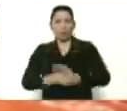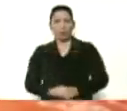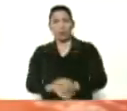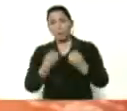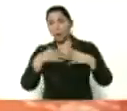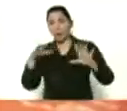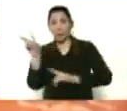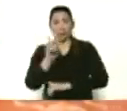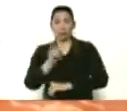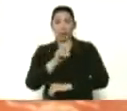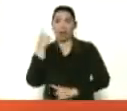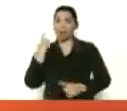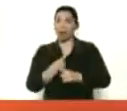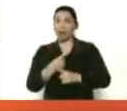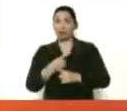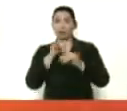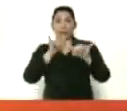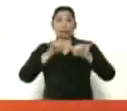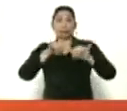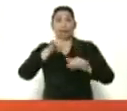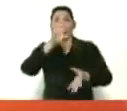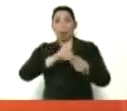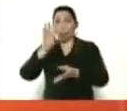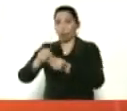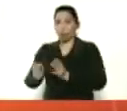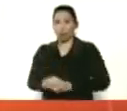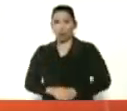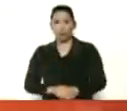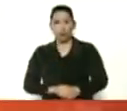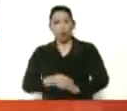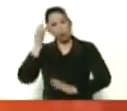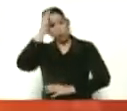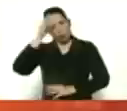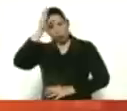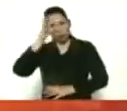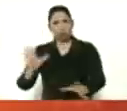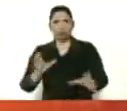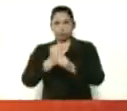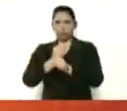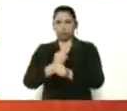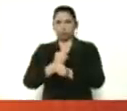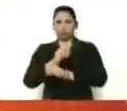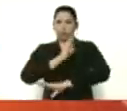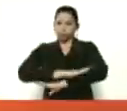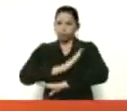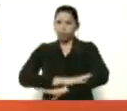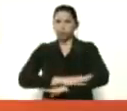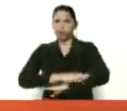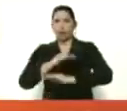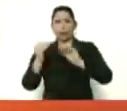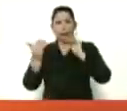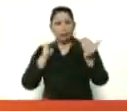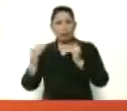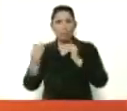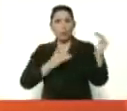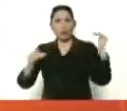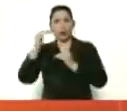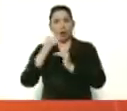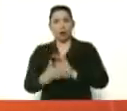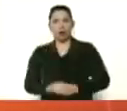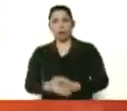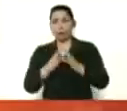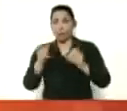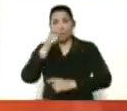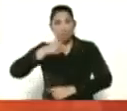Venezuela saque sus propias conclusiones. Confío en la conciencia cívica, en la ética, en la moral de toda